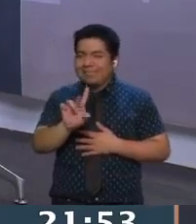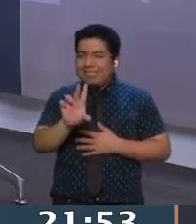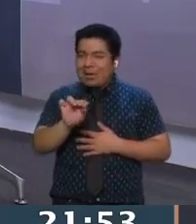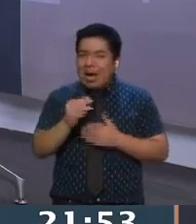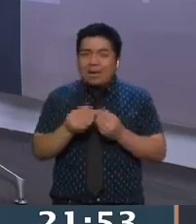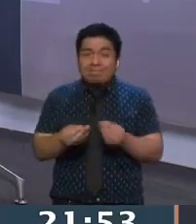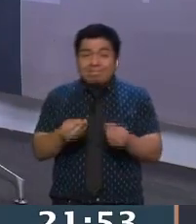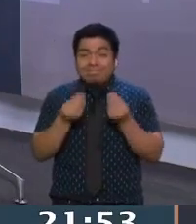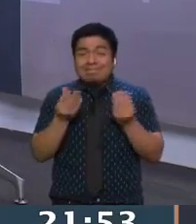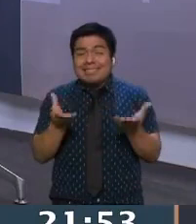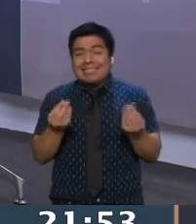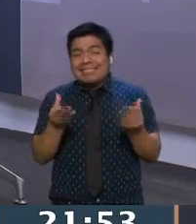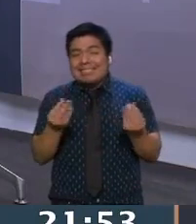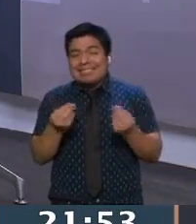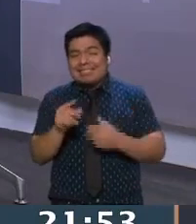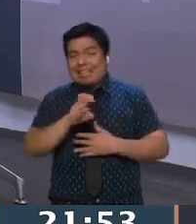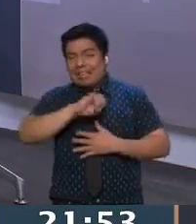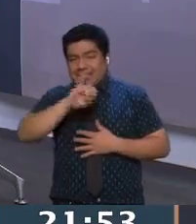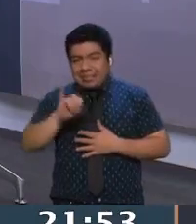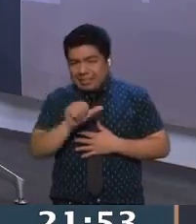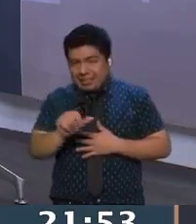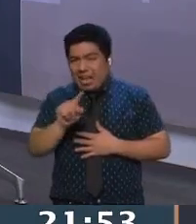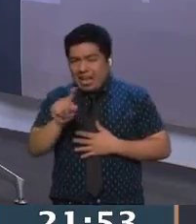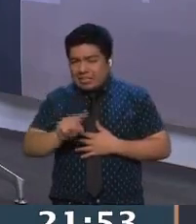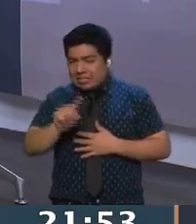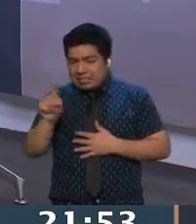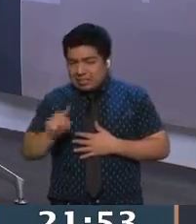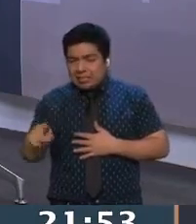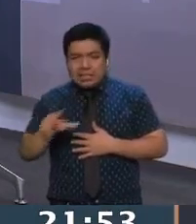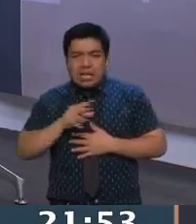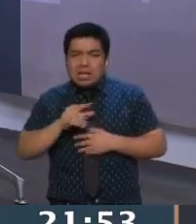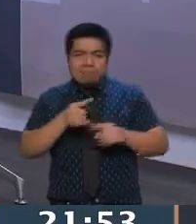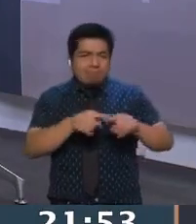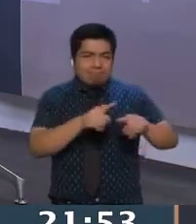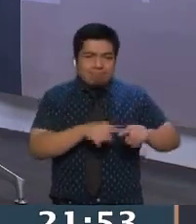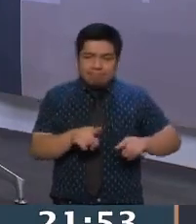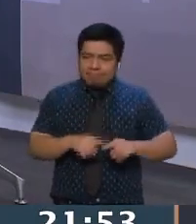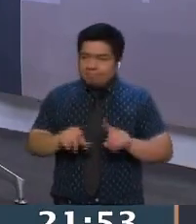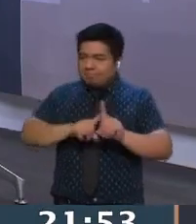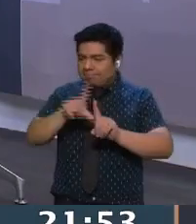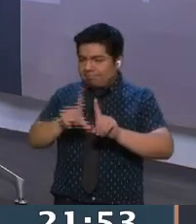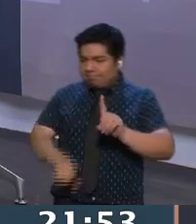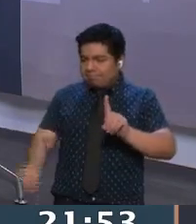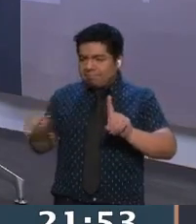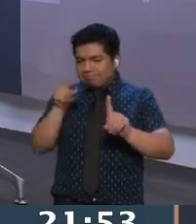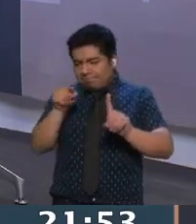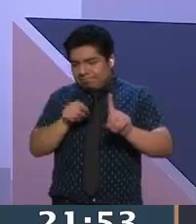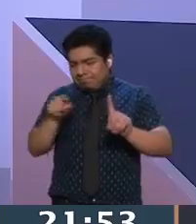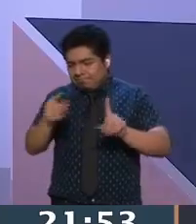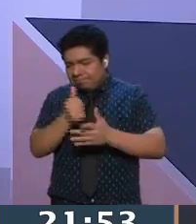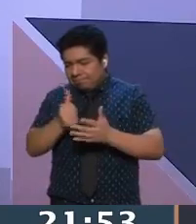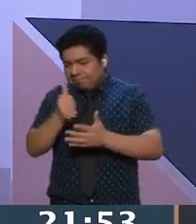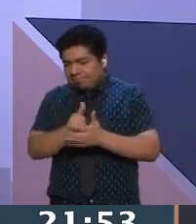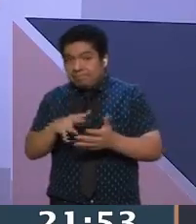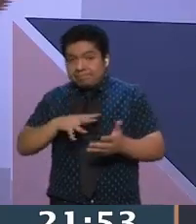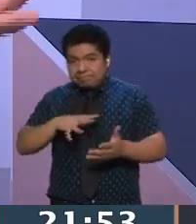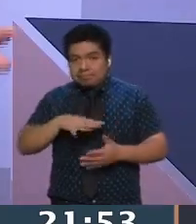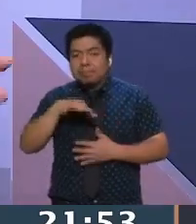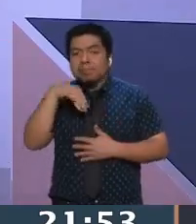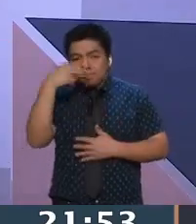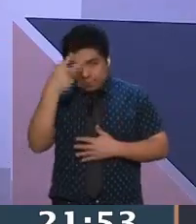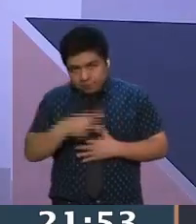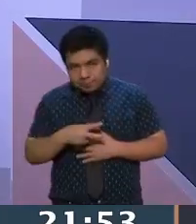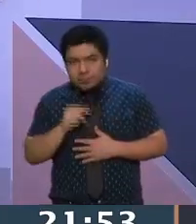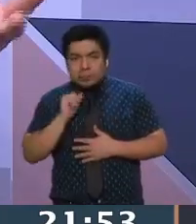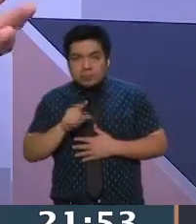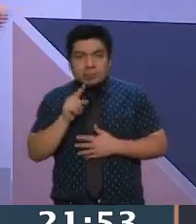lo contrario. Hay jazz en todas las ciudades del país. Y hay jazz también de mexicanos en